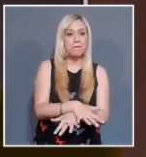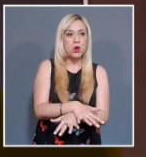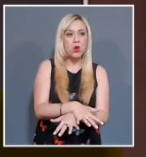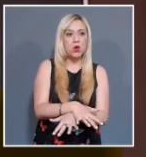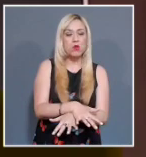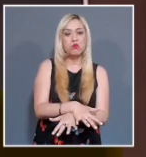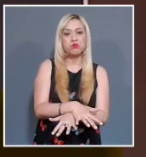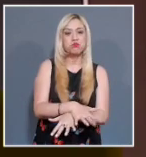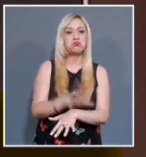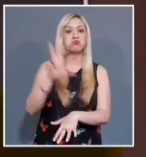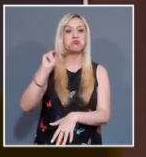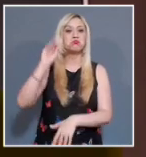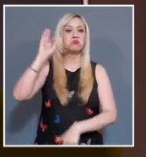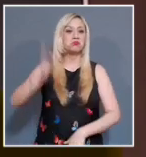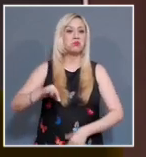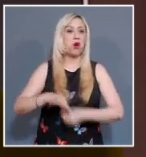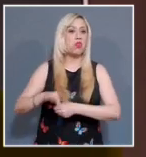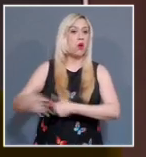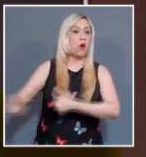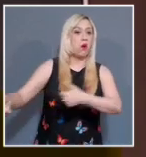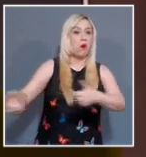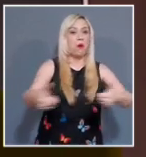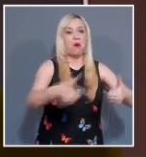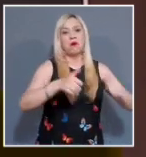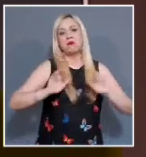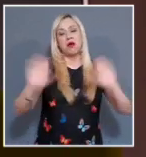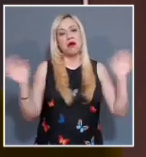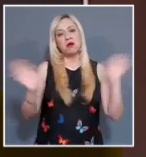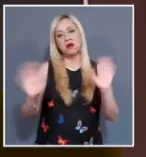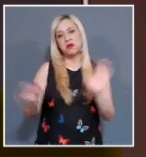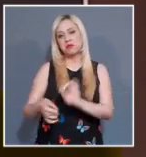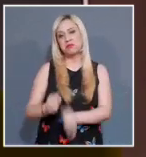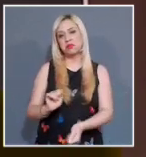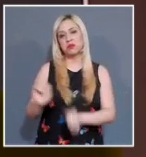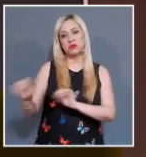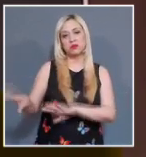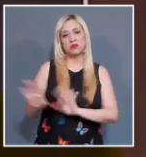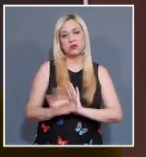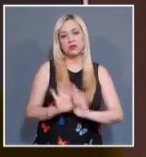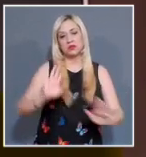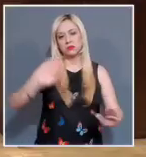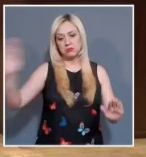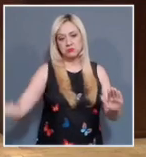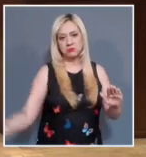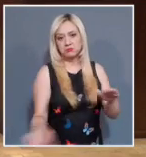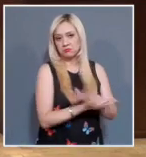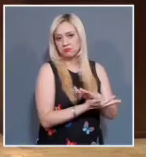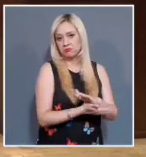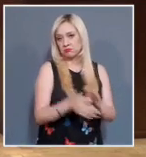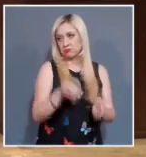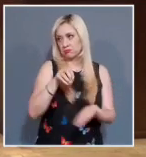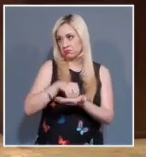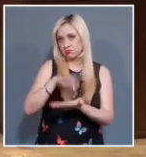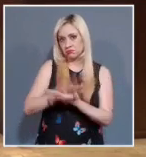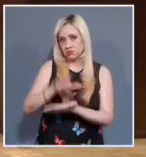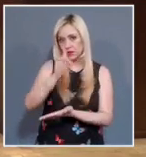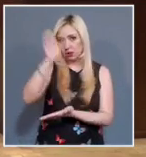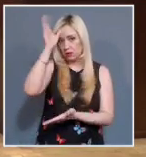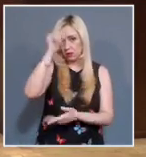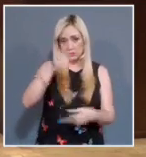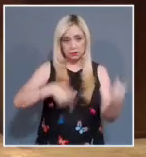por mayoría de votos procede la elaboración del engrose respecto de ese punto el proyecto de la magistrada